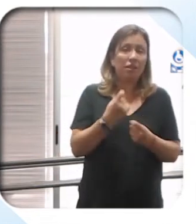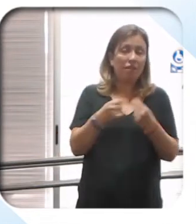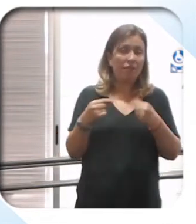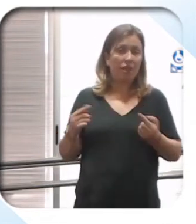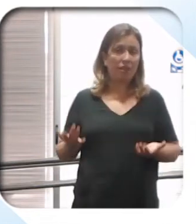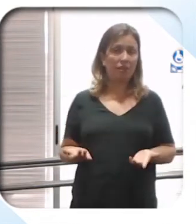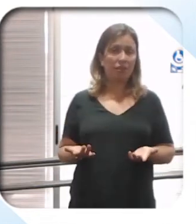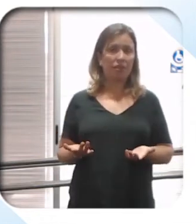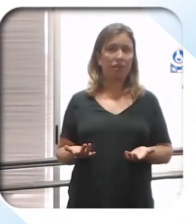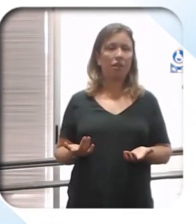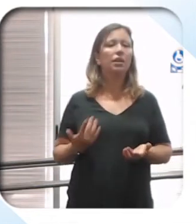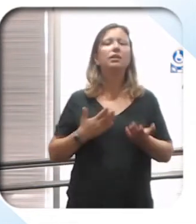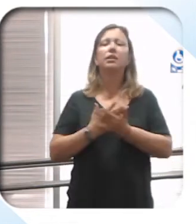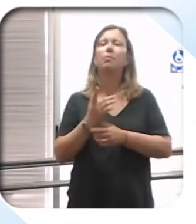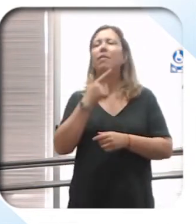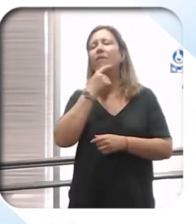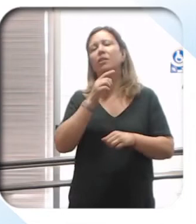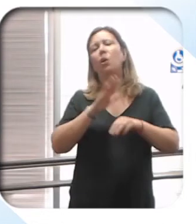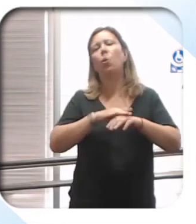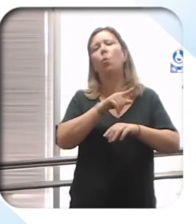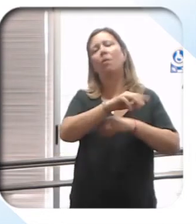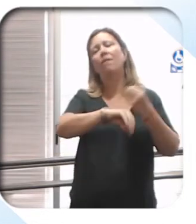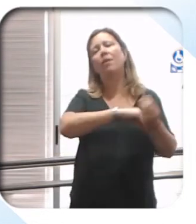a veces es fácil culpar a las familias